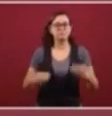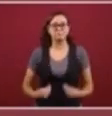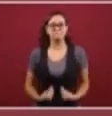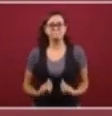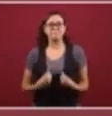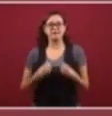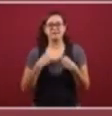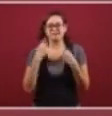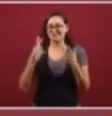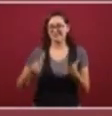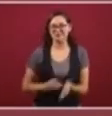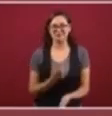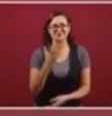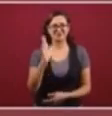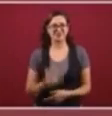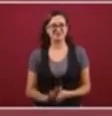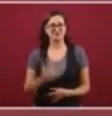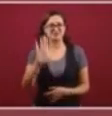Hay